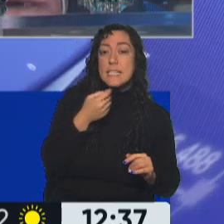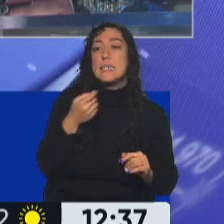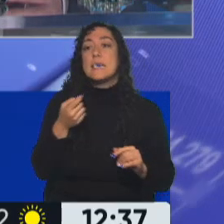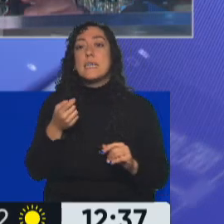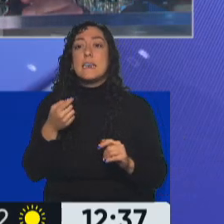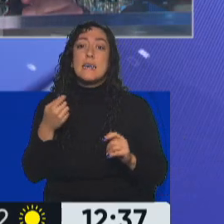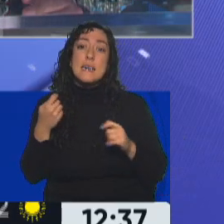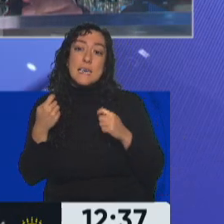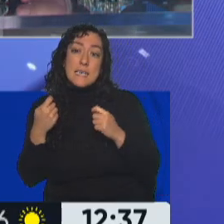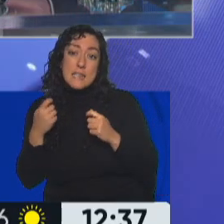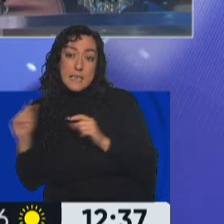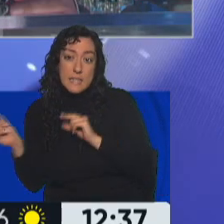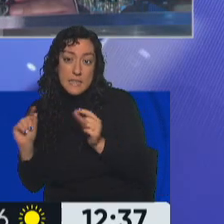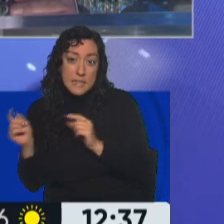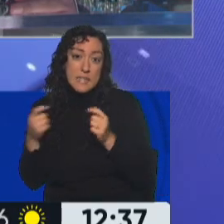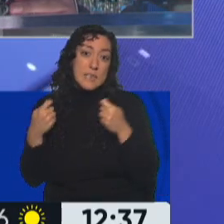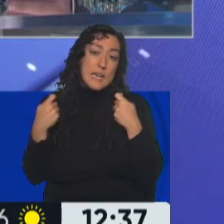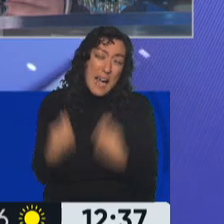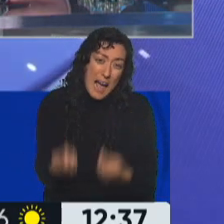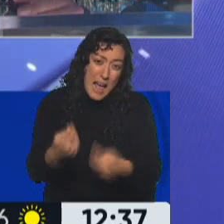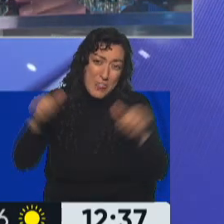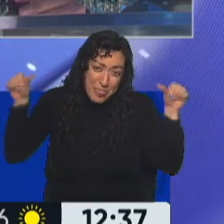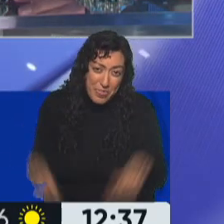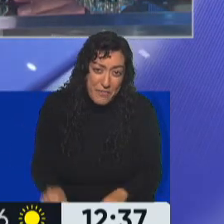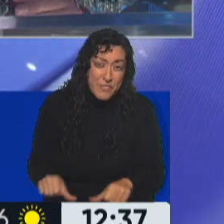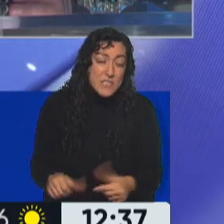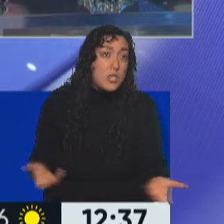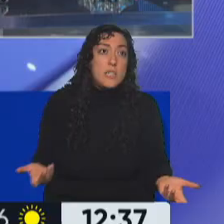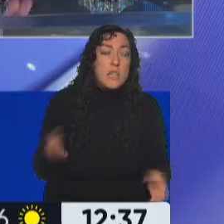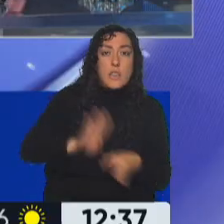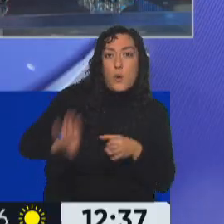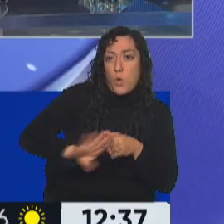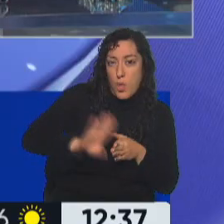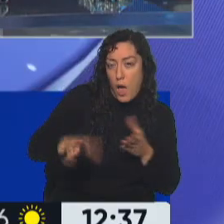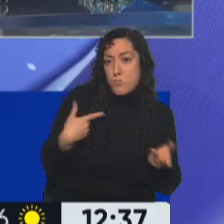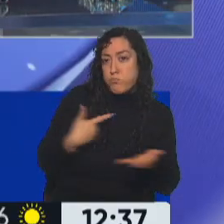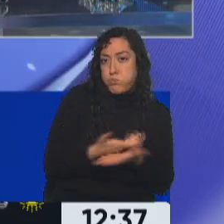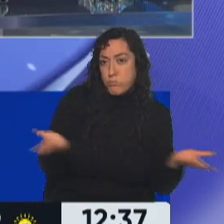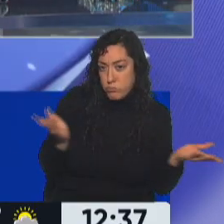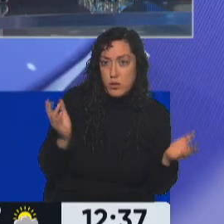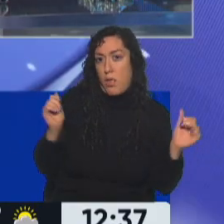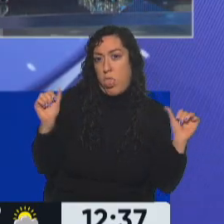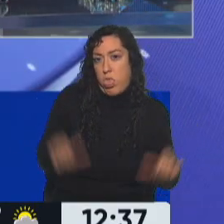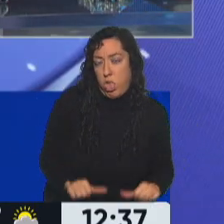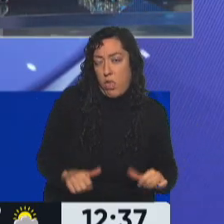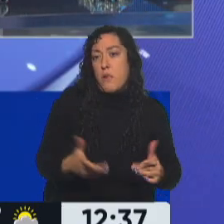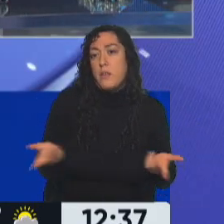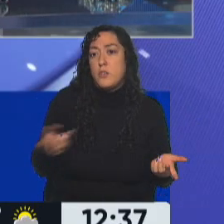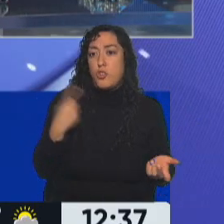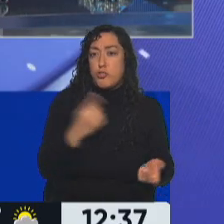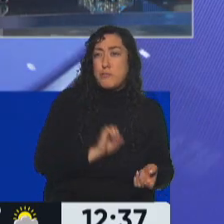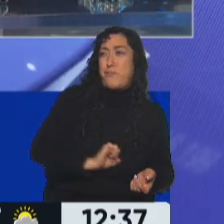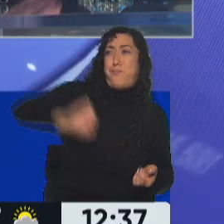va a volar la inflación. Si hay mucho déficit fiscal, va a volar la deuda pública. Argentina tuvo décadas de problemas